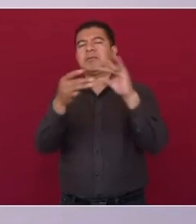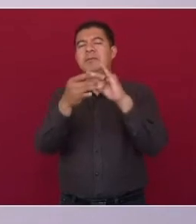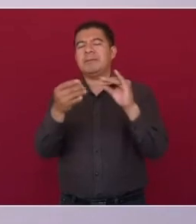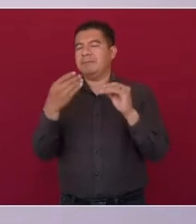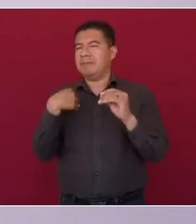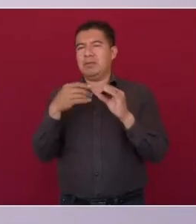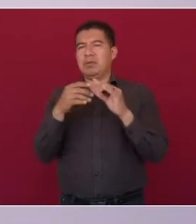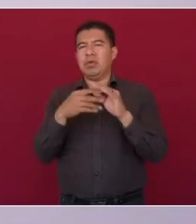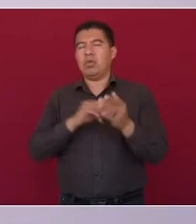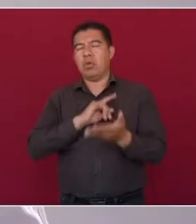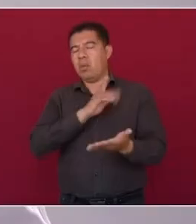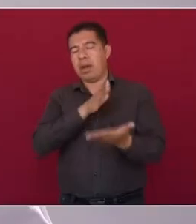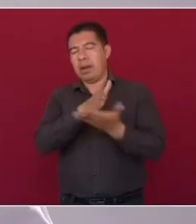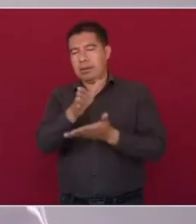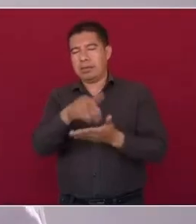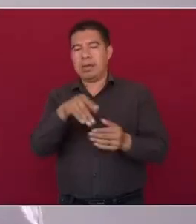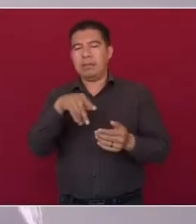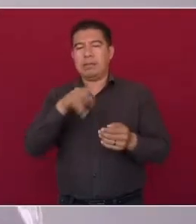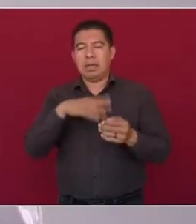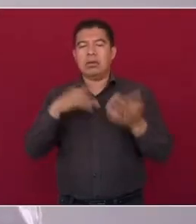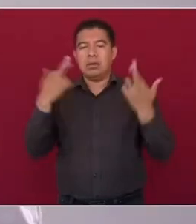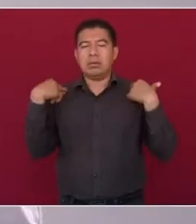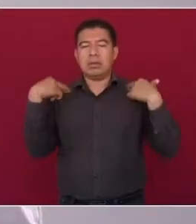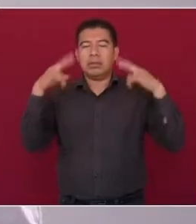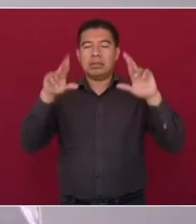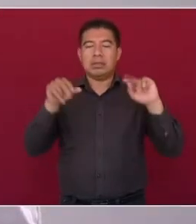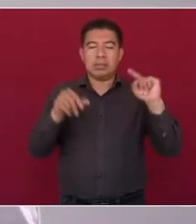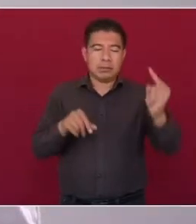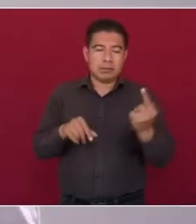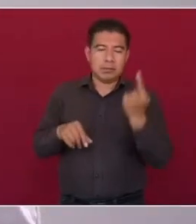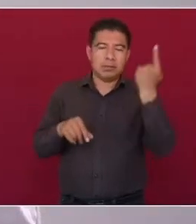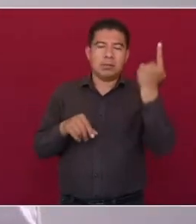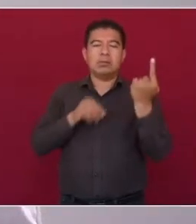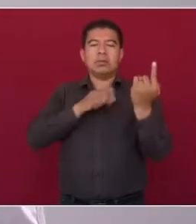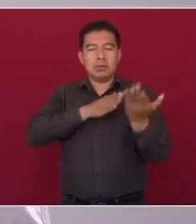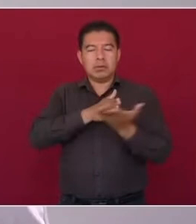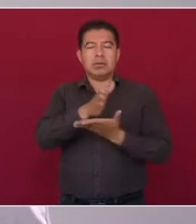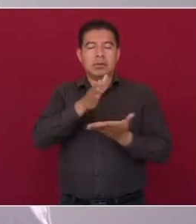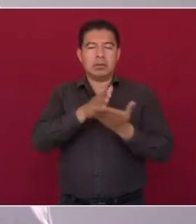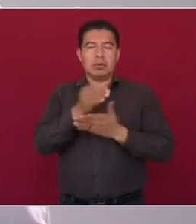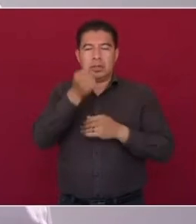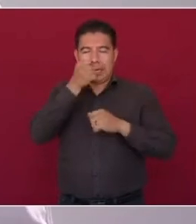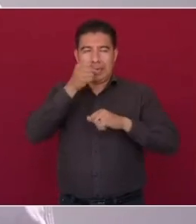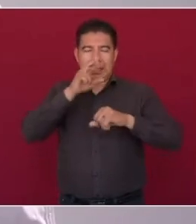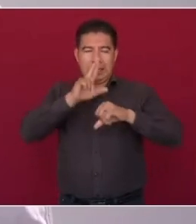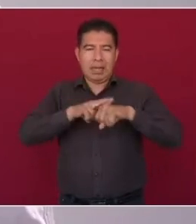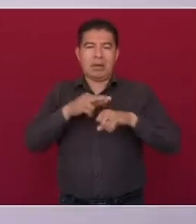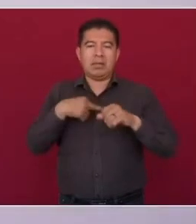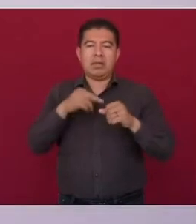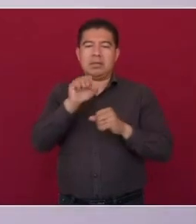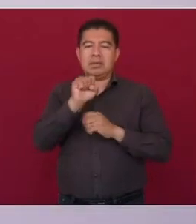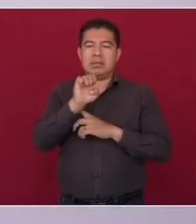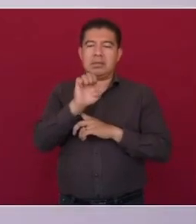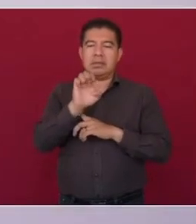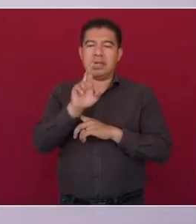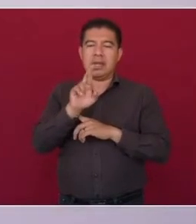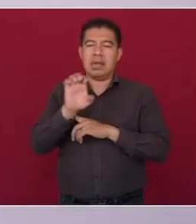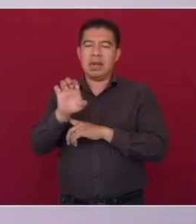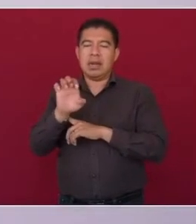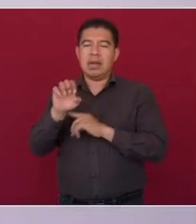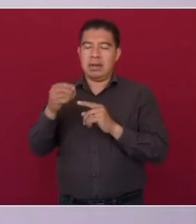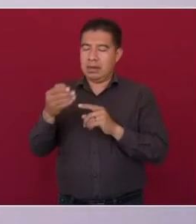reiteradamente, nos representó allí el secretario de Relaciones Exteriores, Marcelo Ebrard.